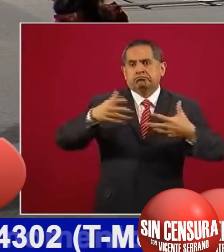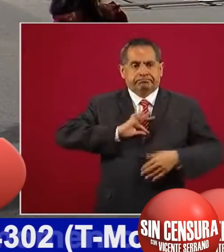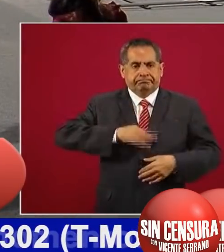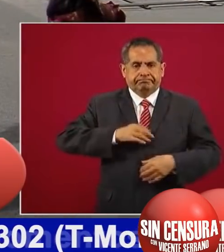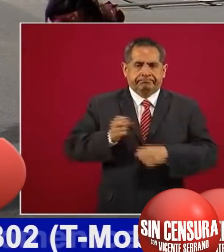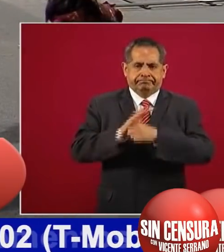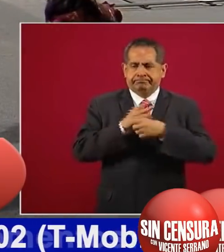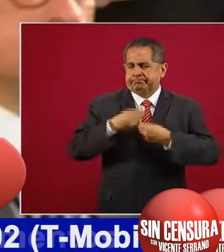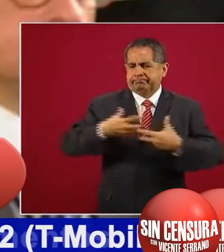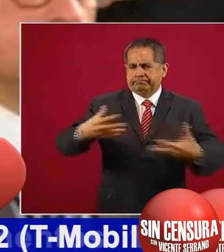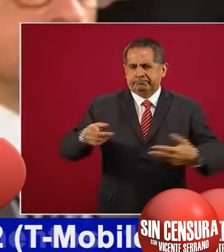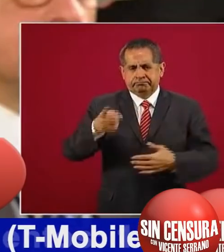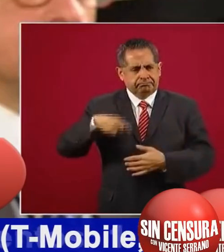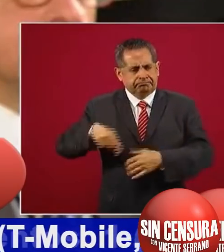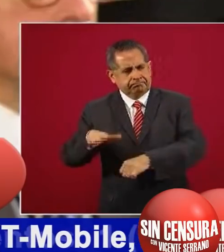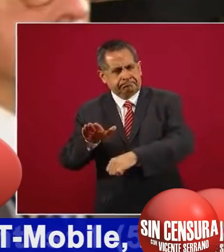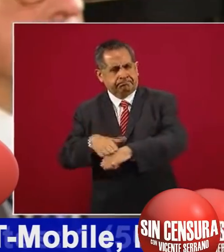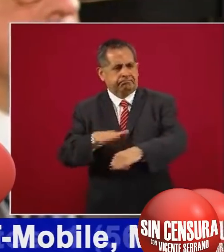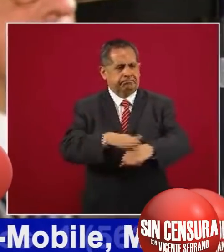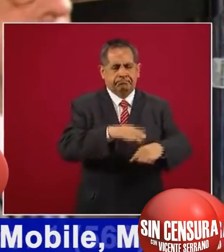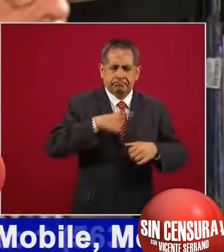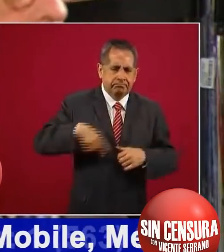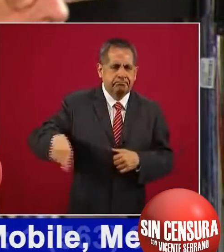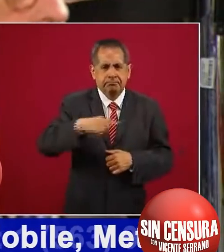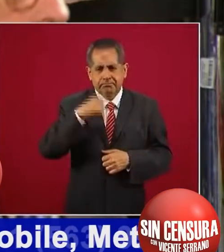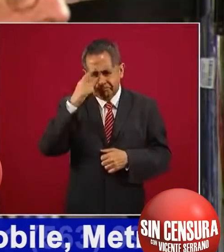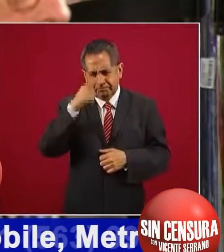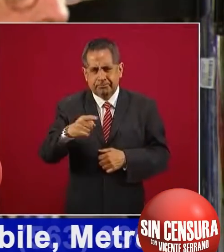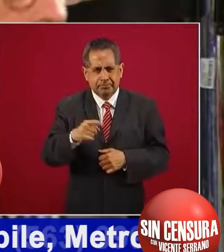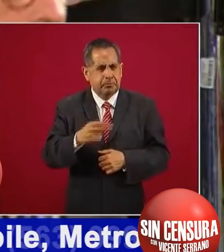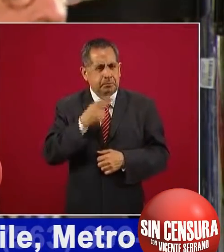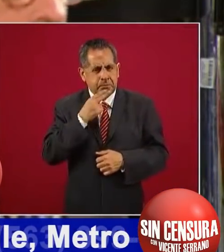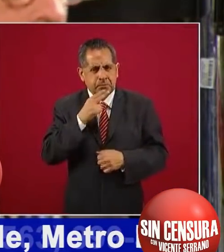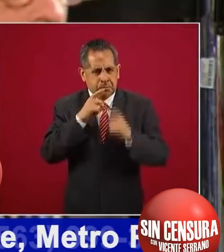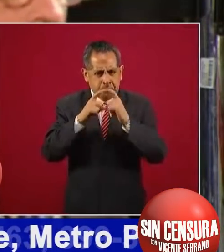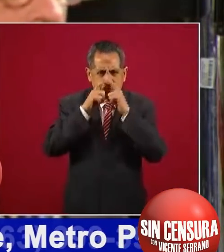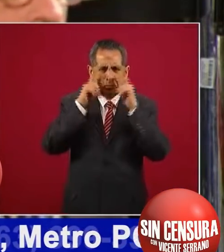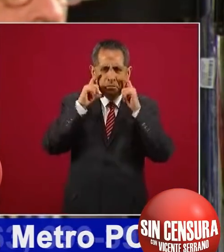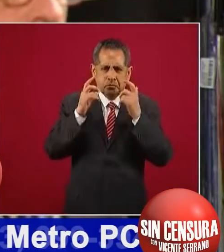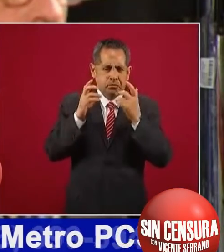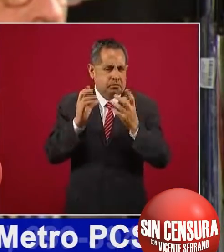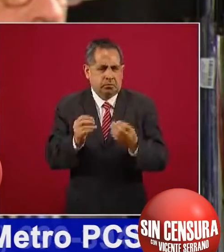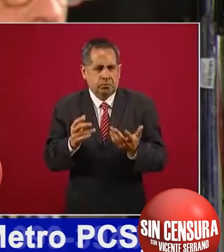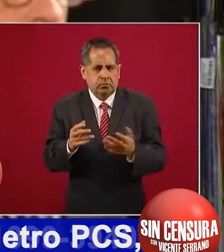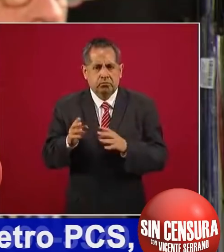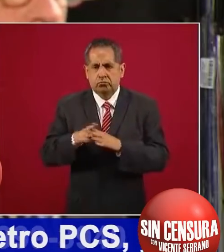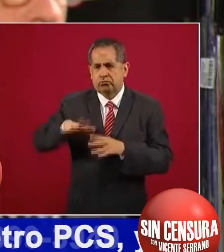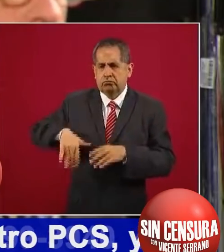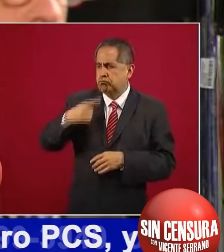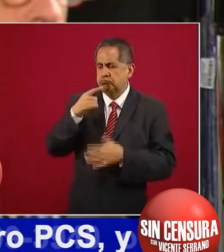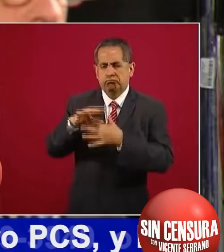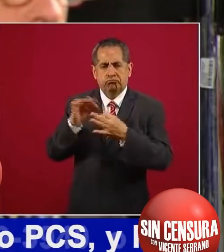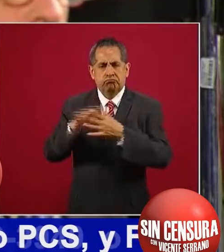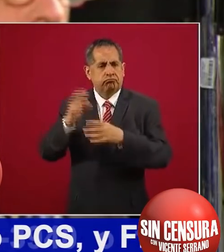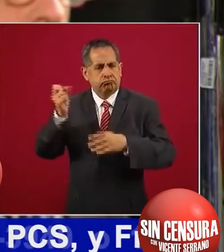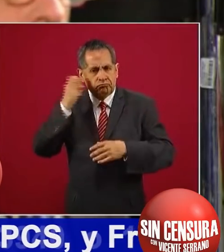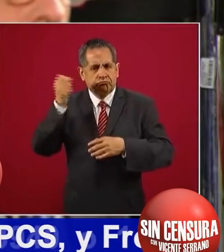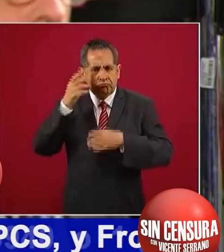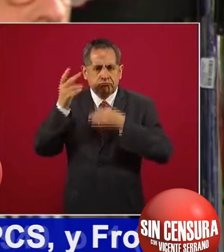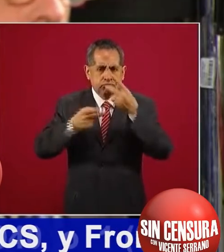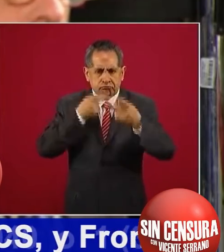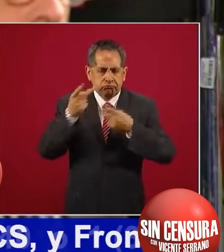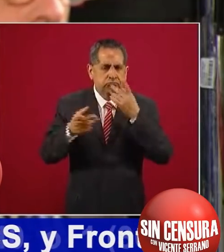COVID-19. ¿Usted haría un llamado a la ciudadanía a que ya utilice el cubrebocas o, como lo ha mencionado en conferencias